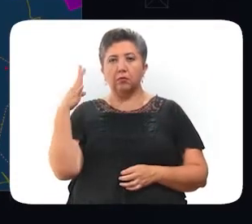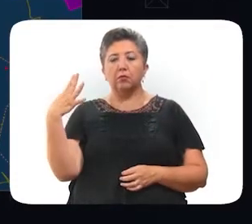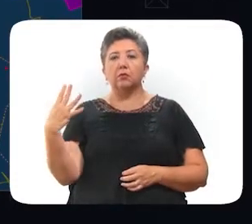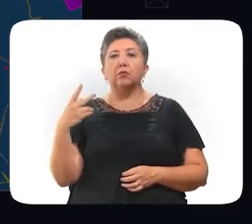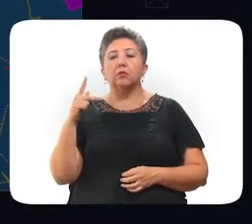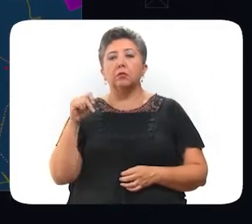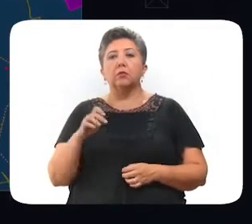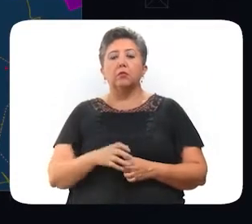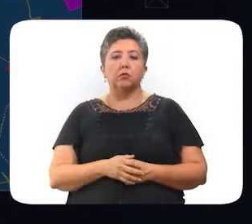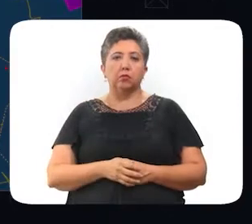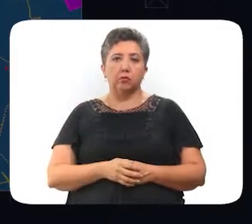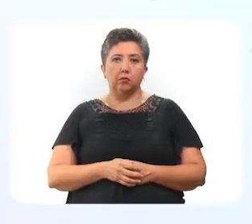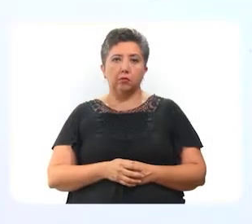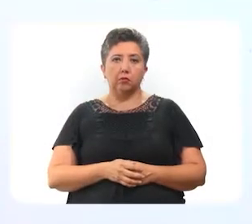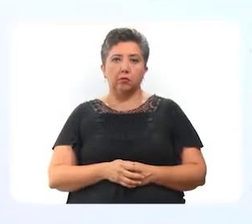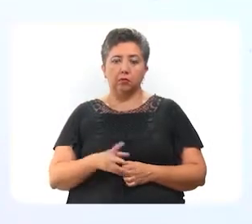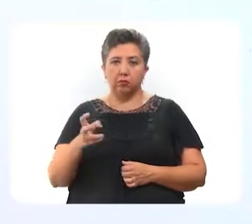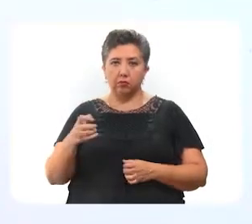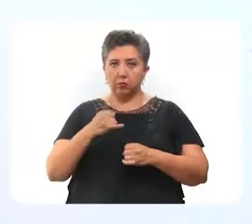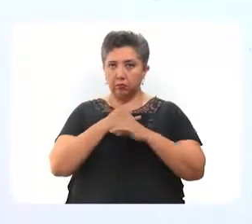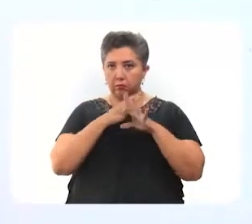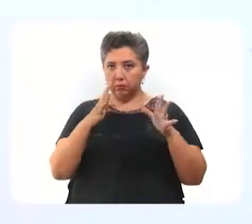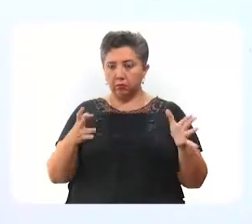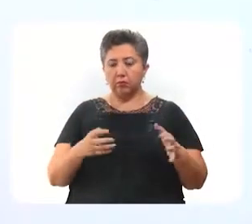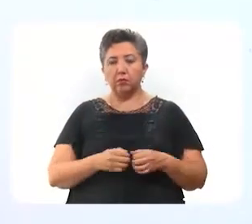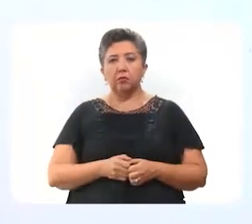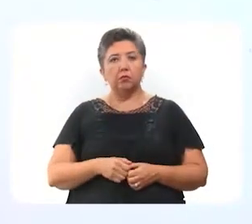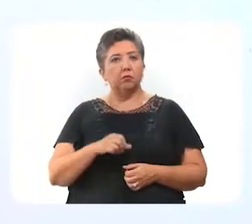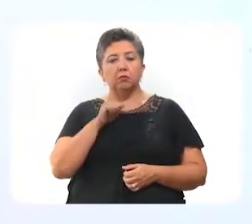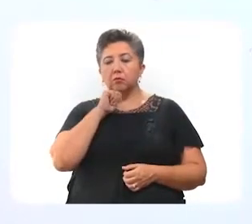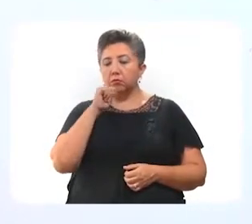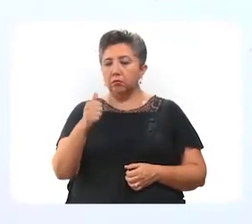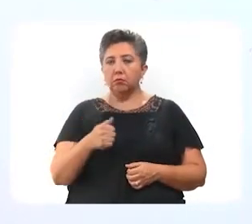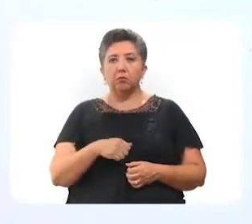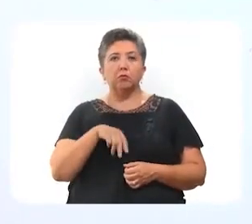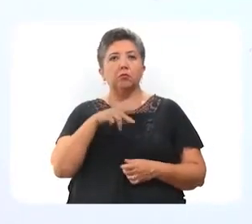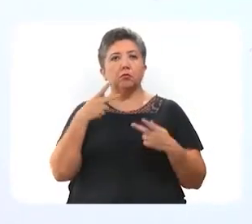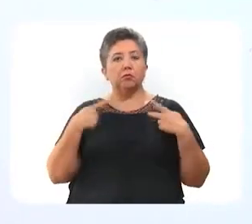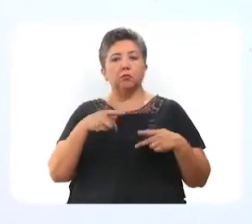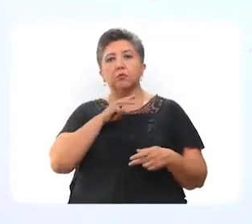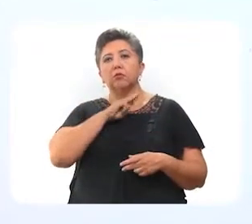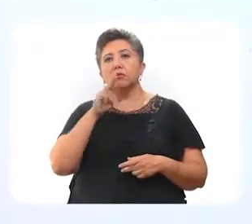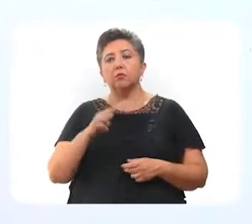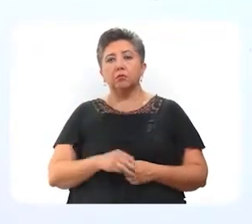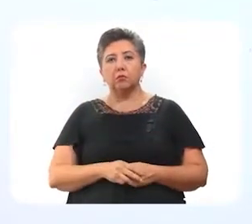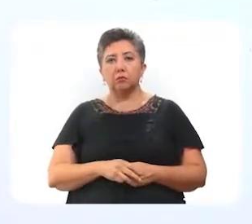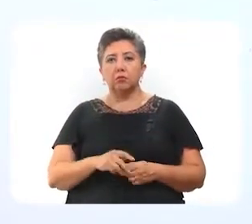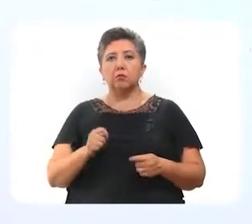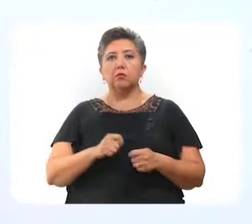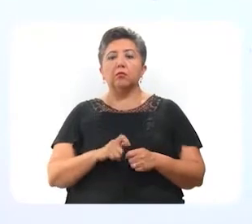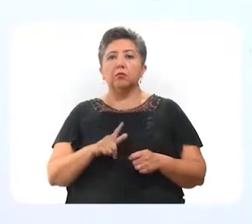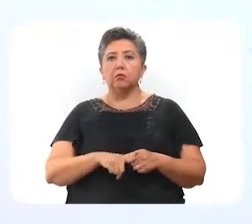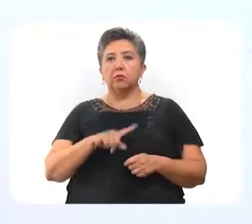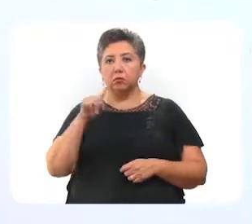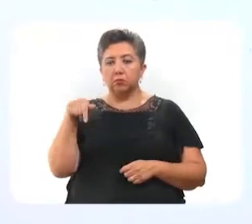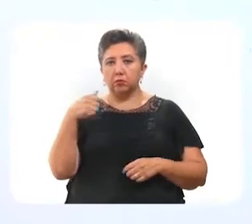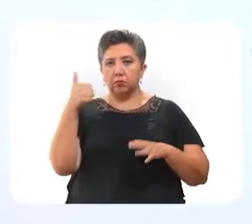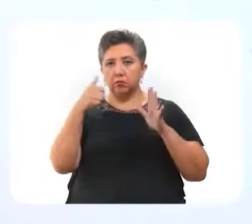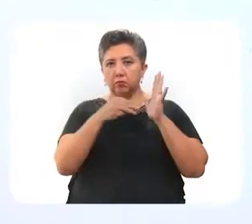16.744 en la zona poniente. En este parte médico no se reportan personas fallecidas. En total,